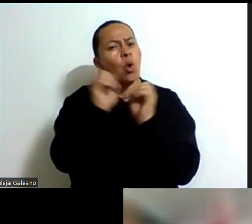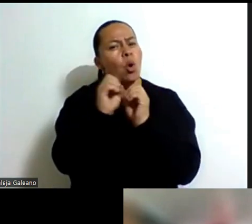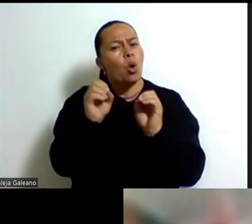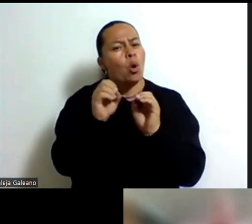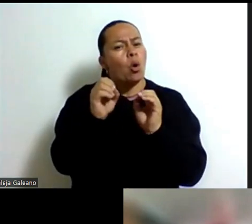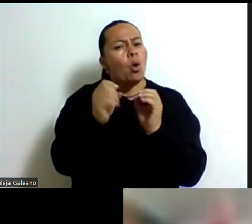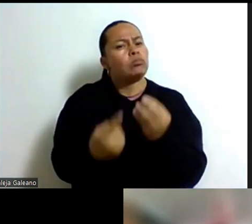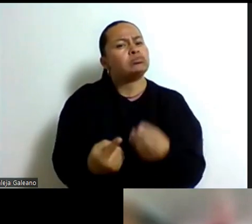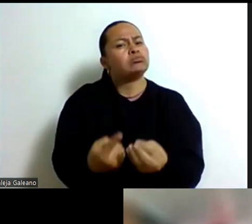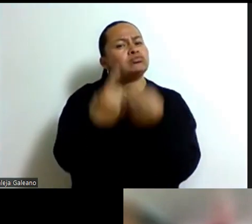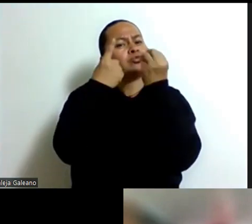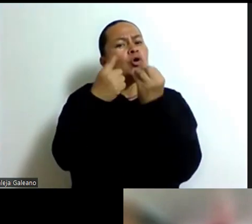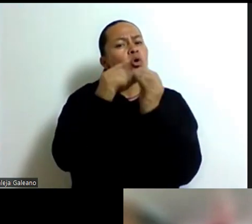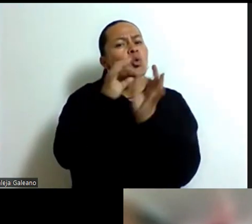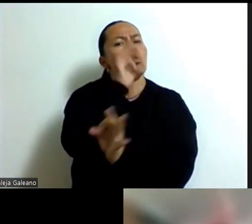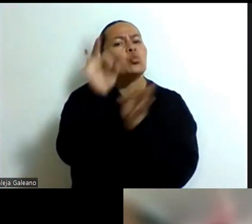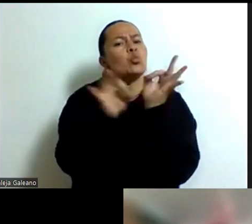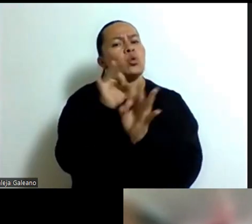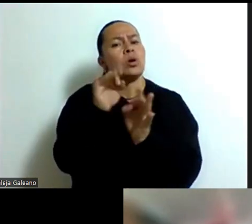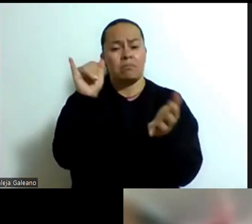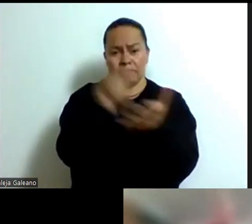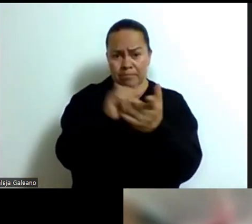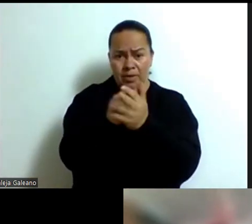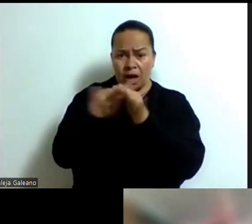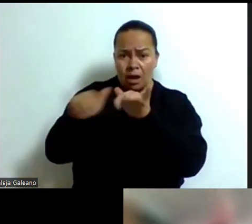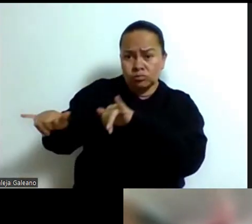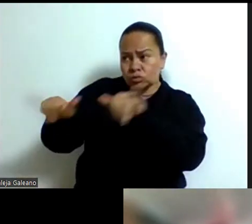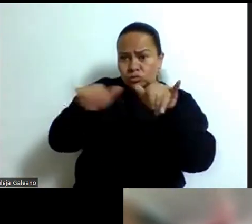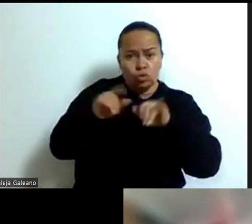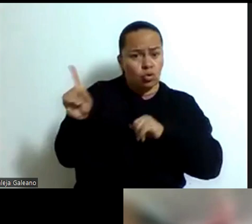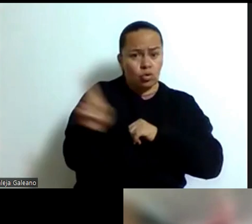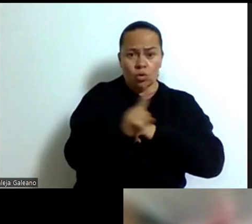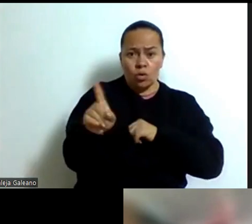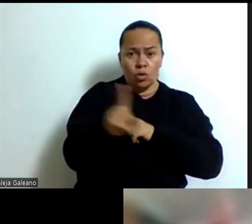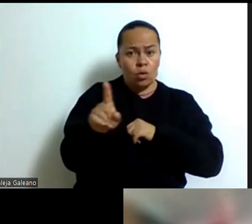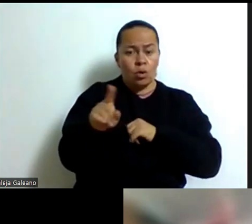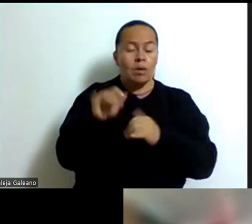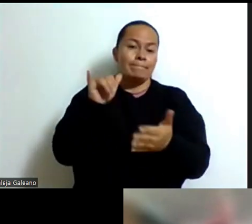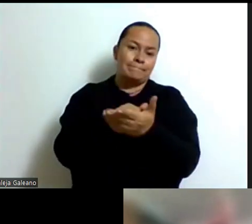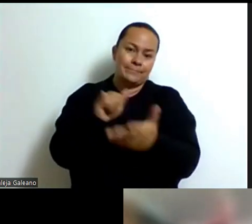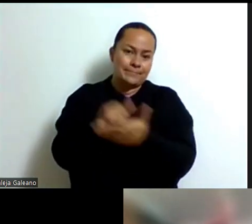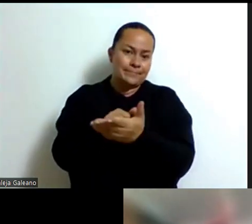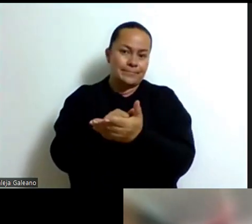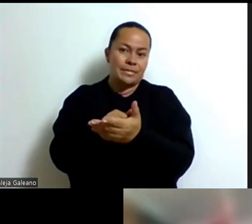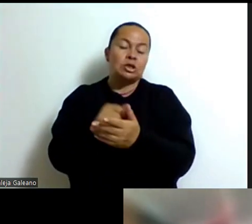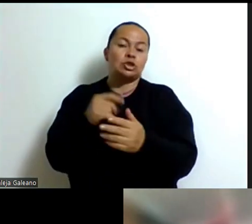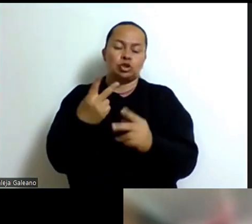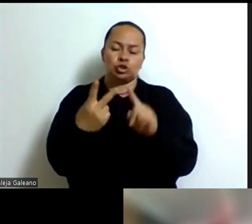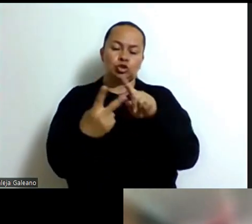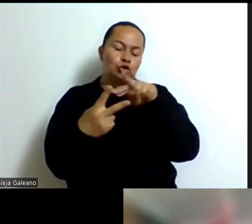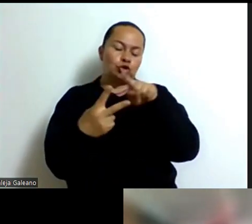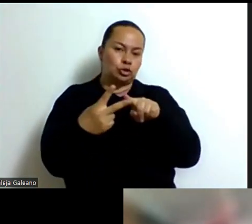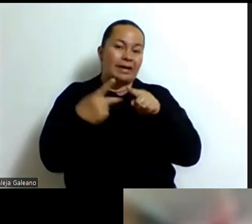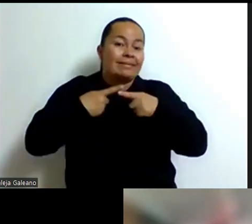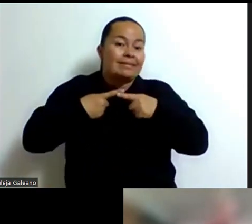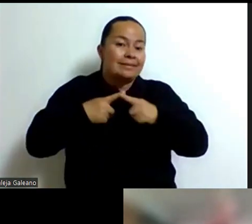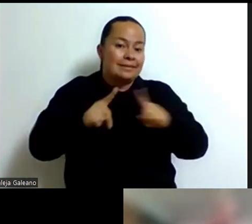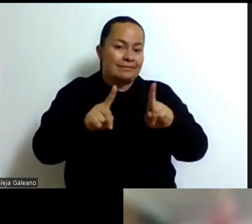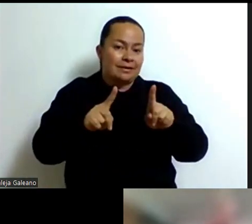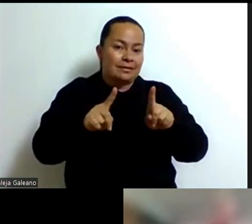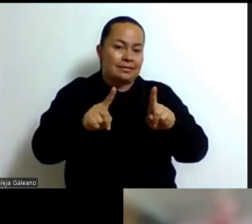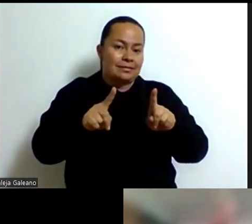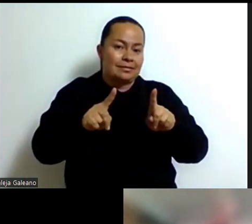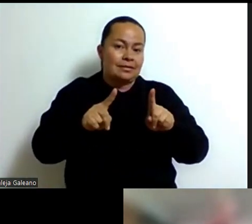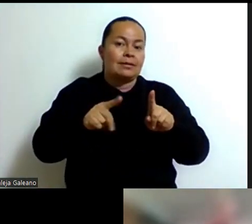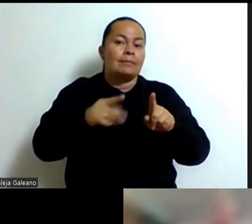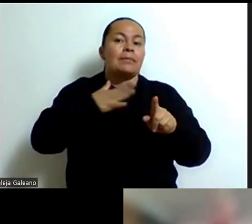es lo mismo sí Y Cuando digo no es lo mismo es que son dos cosas distintas H